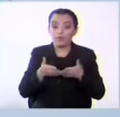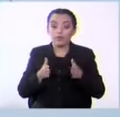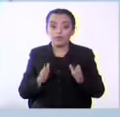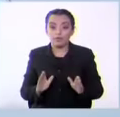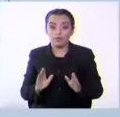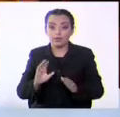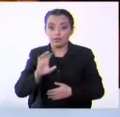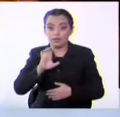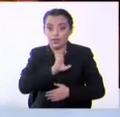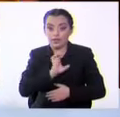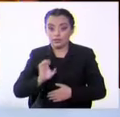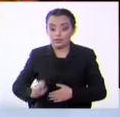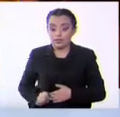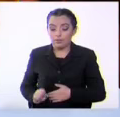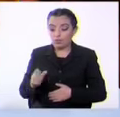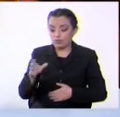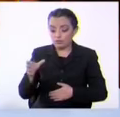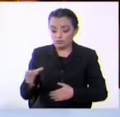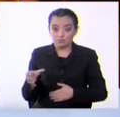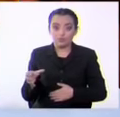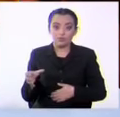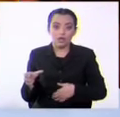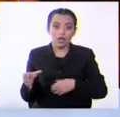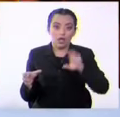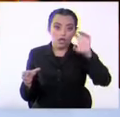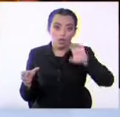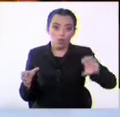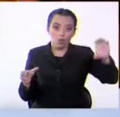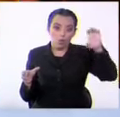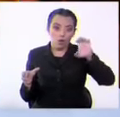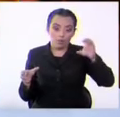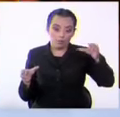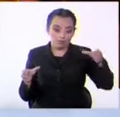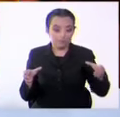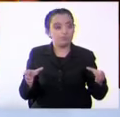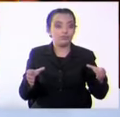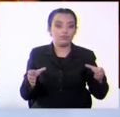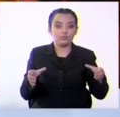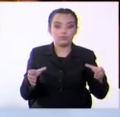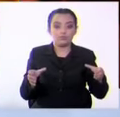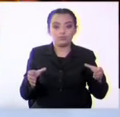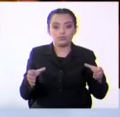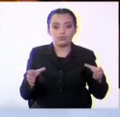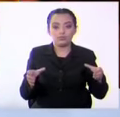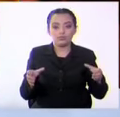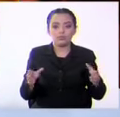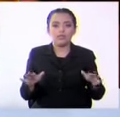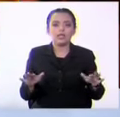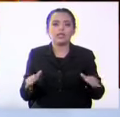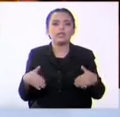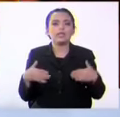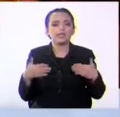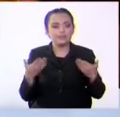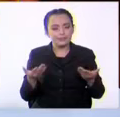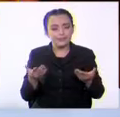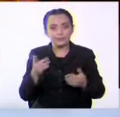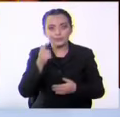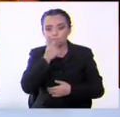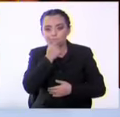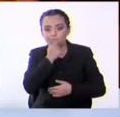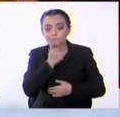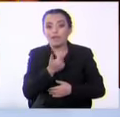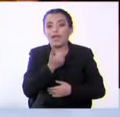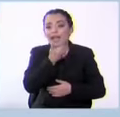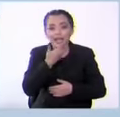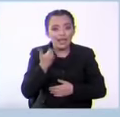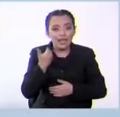Salvador que en cualquier país europeo. Pero ahora piensa en esto, ¿qué pasa si por alguna razón cualquiera, por